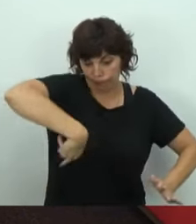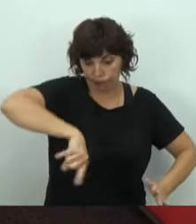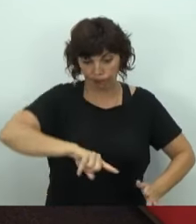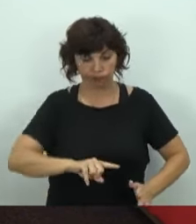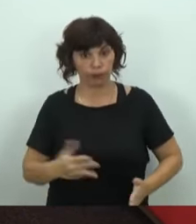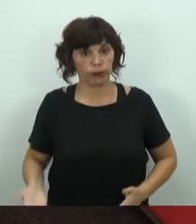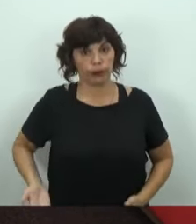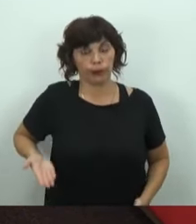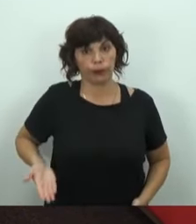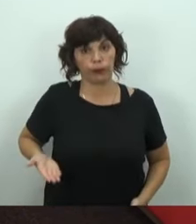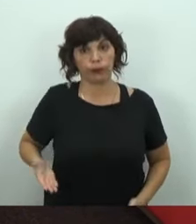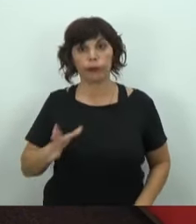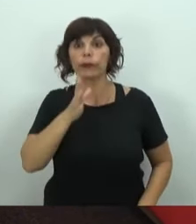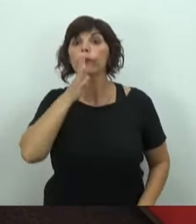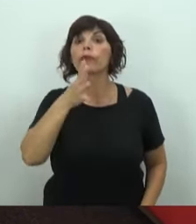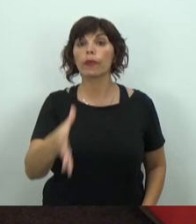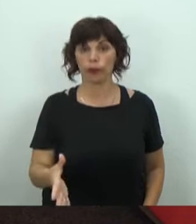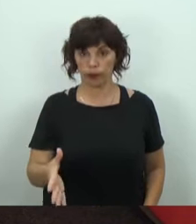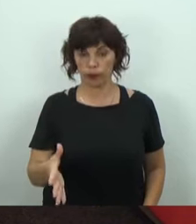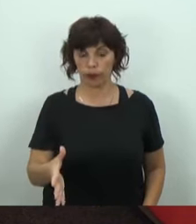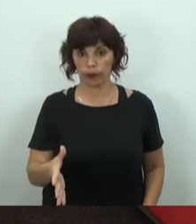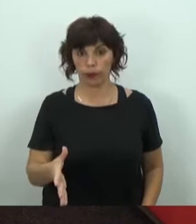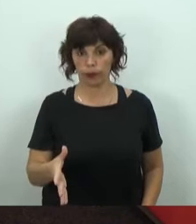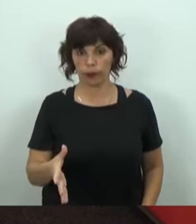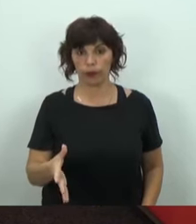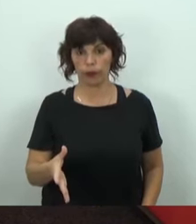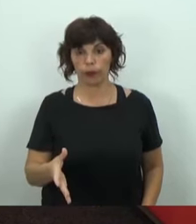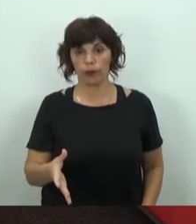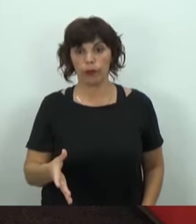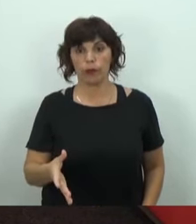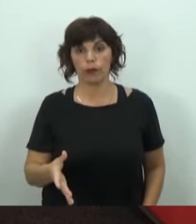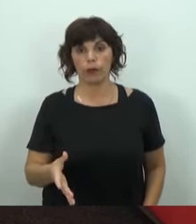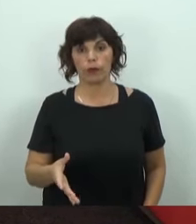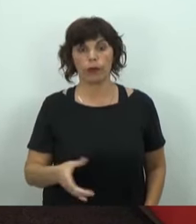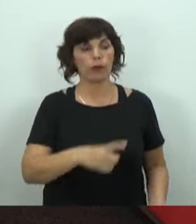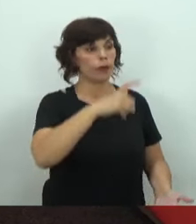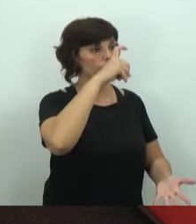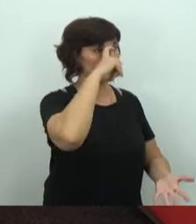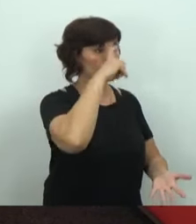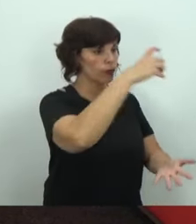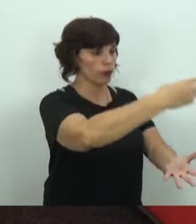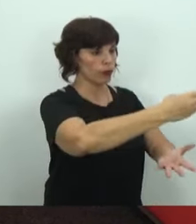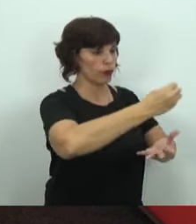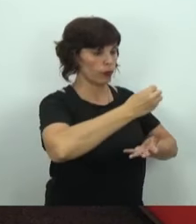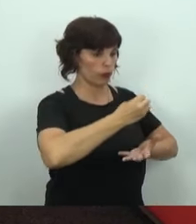Porque tiene que saber, querido oyente, que en el Antiguo Testamento